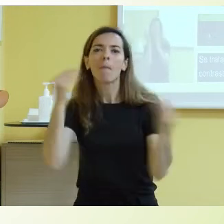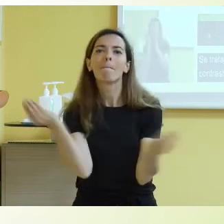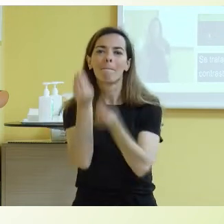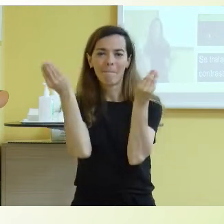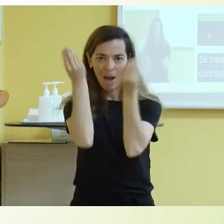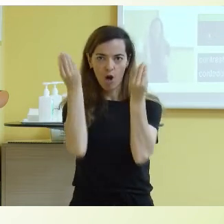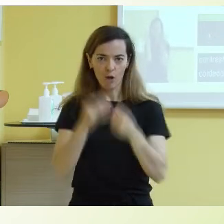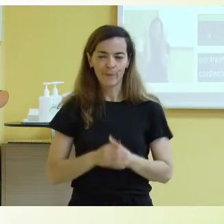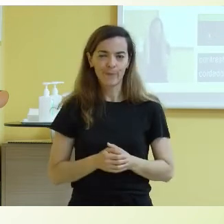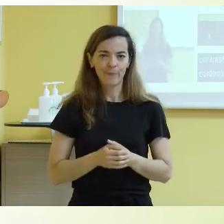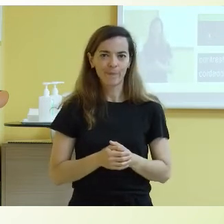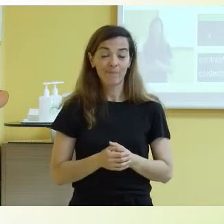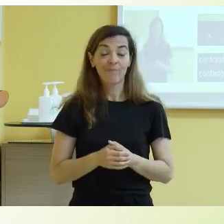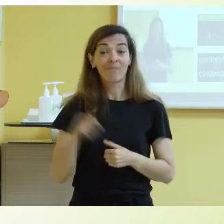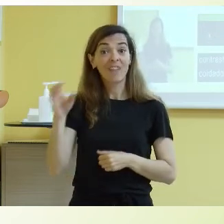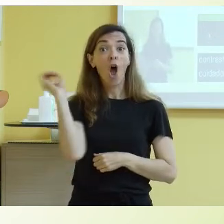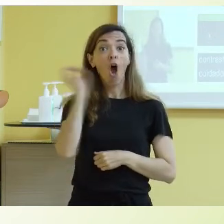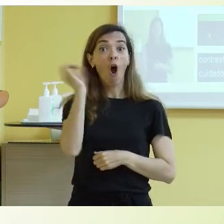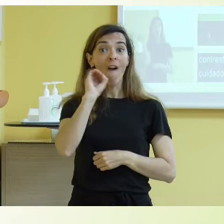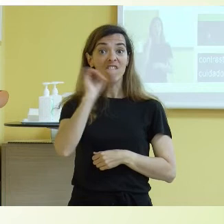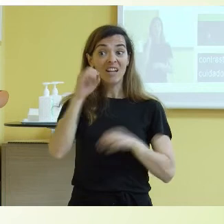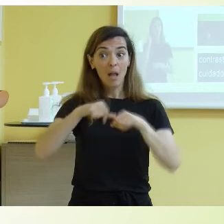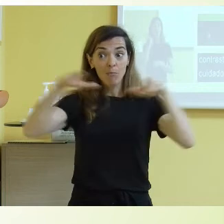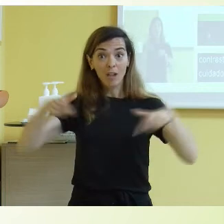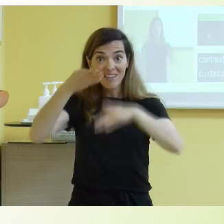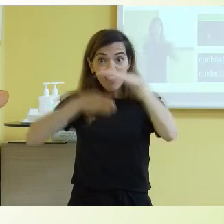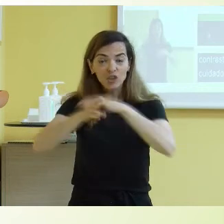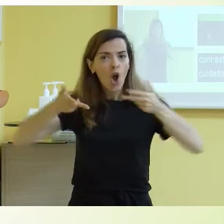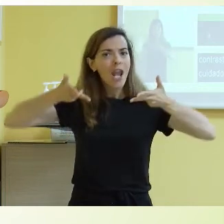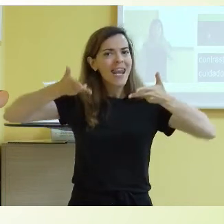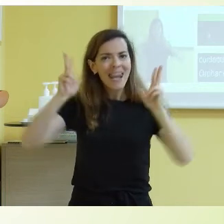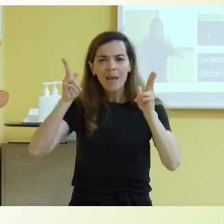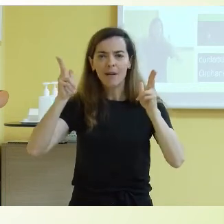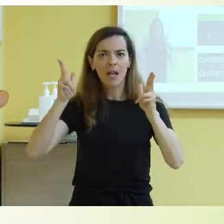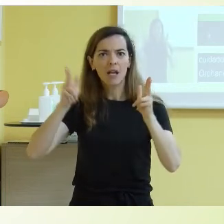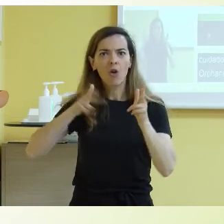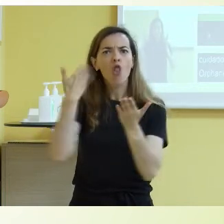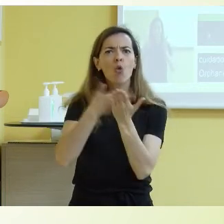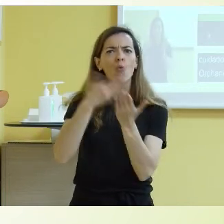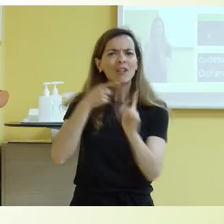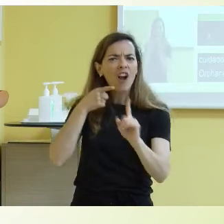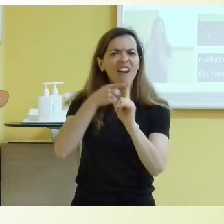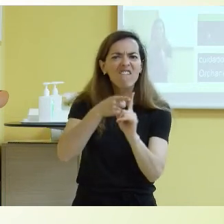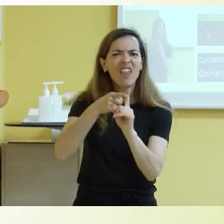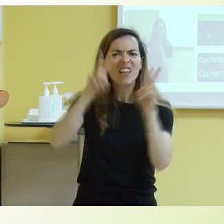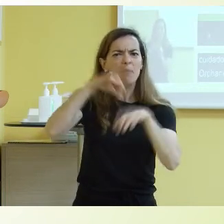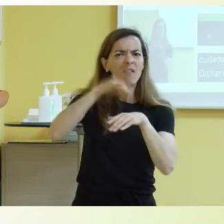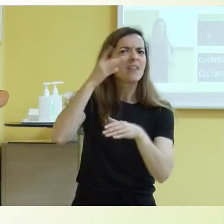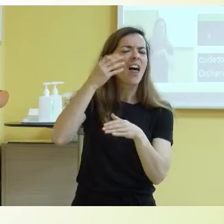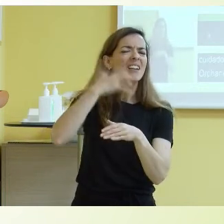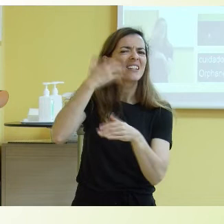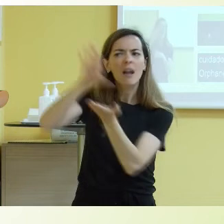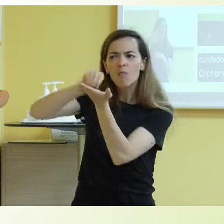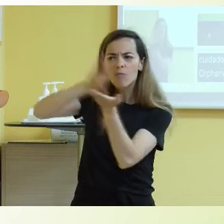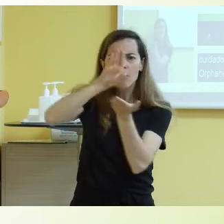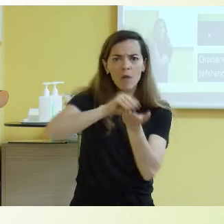estas patologías. Orfanet es el portal de acceso libre con el mayor número de documentos de referencia sobre enfermedades raras, está traducido a